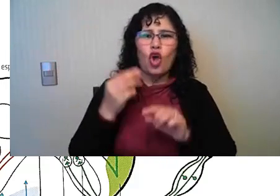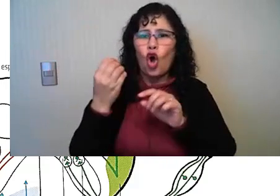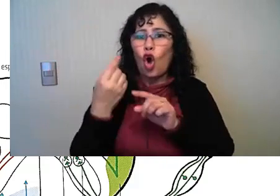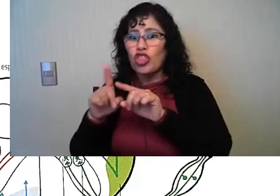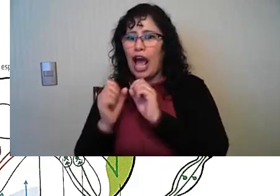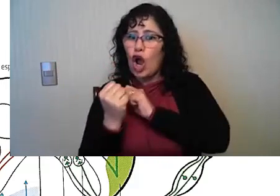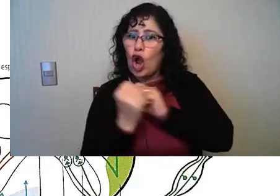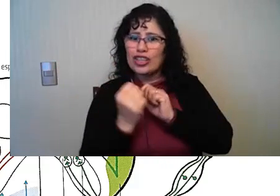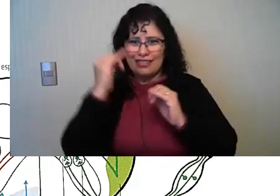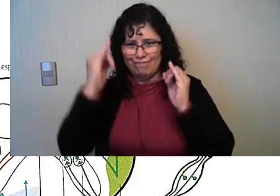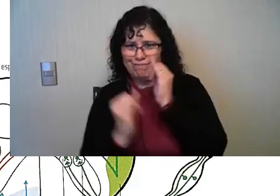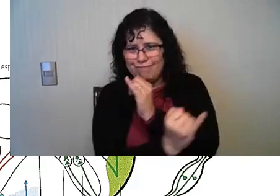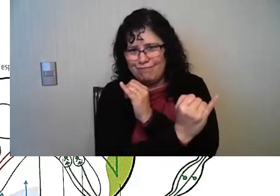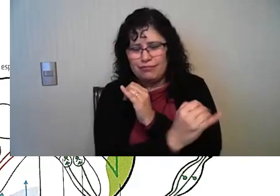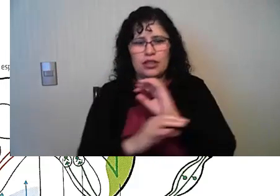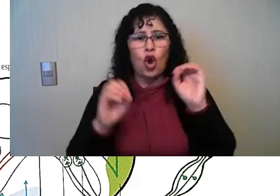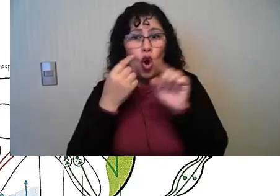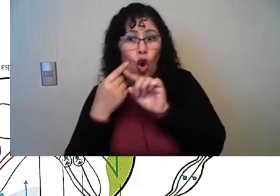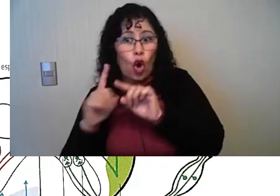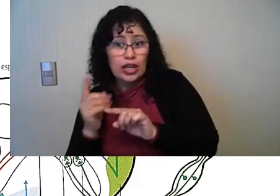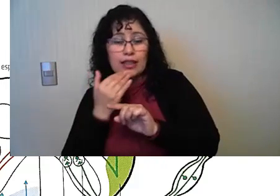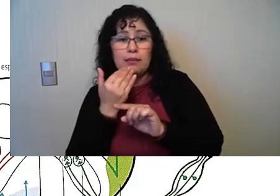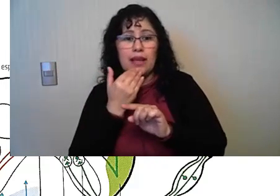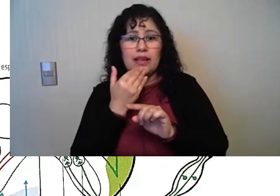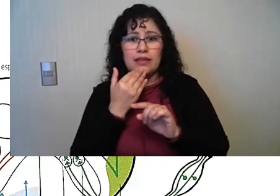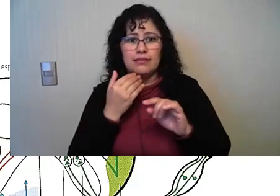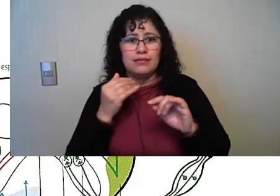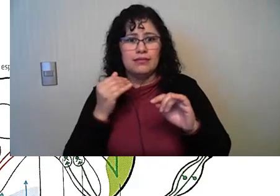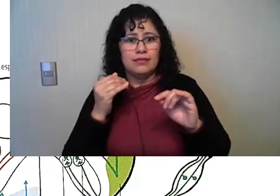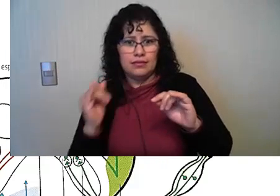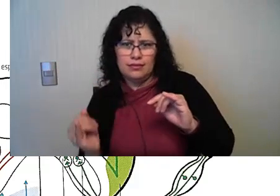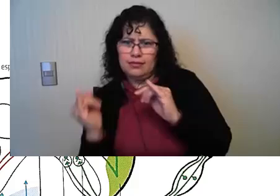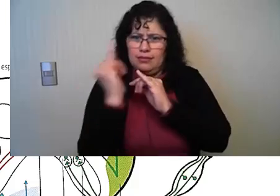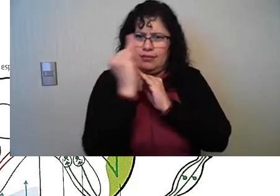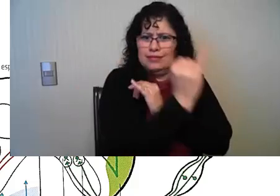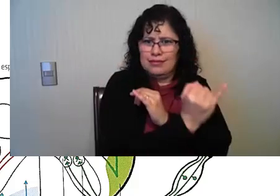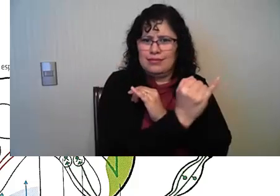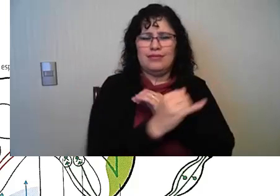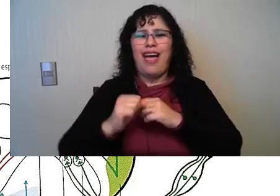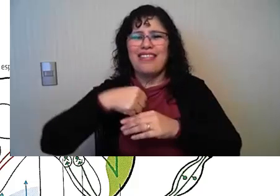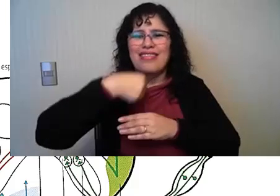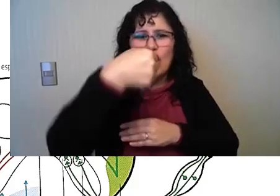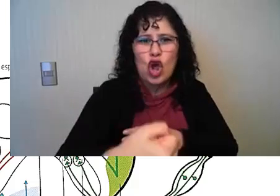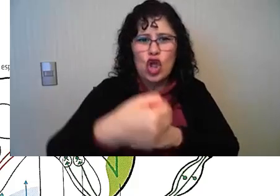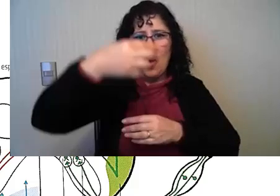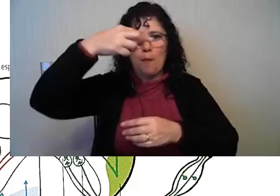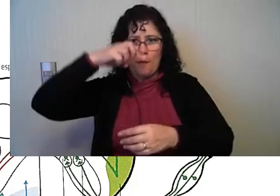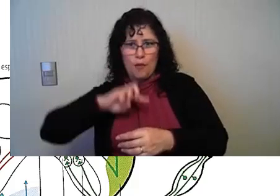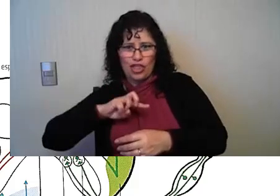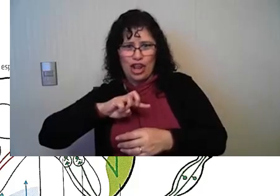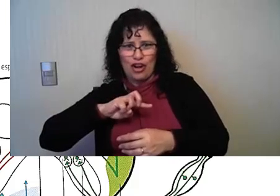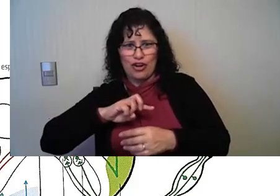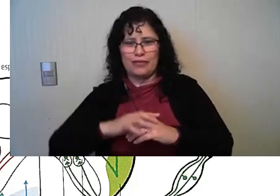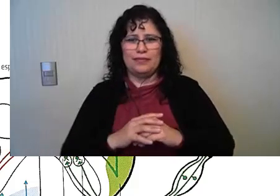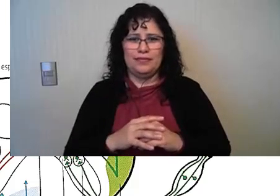contralaterales, y otra que también es contralateral. Esta será anterior y esta será